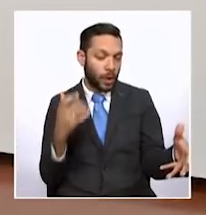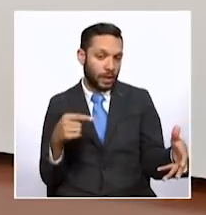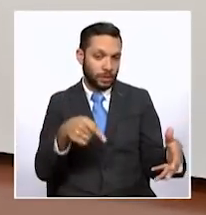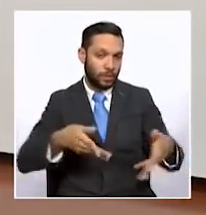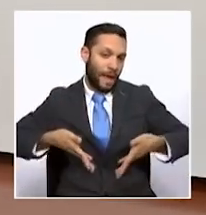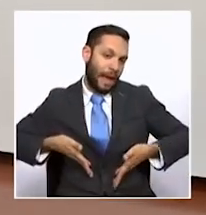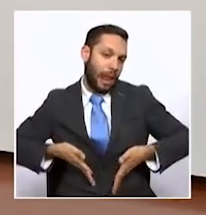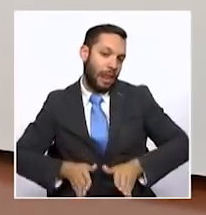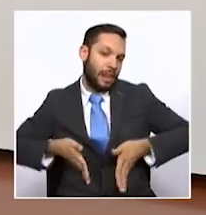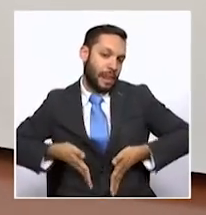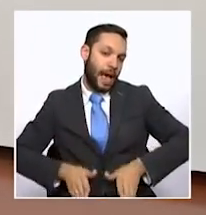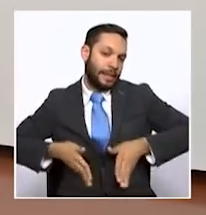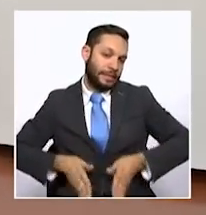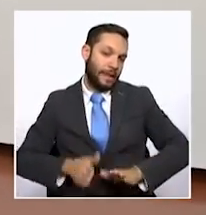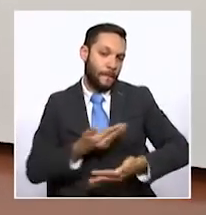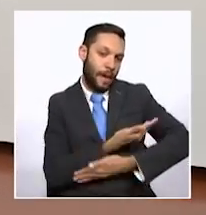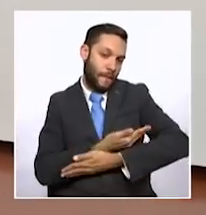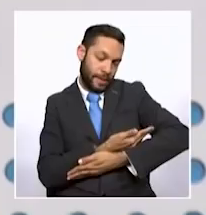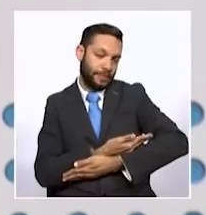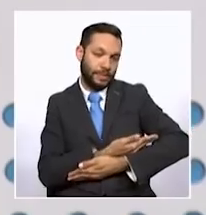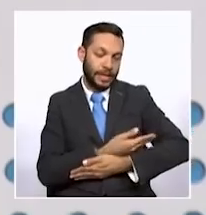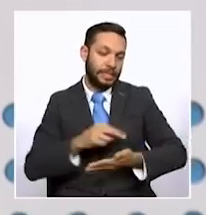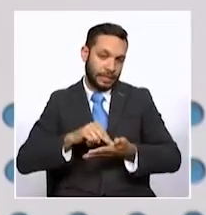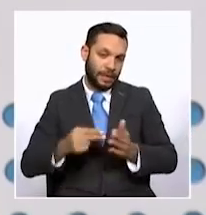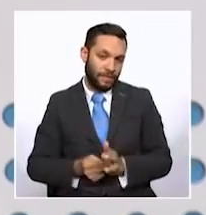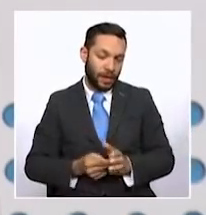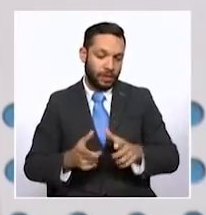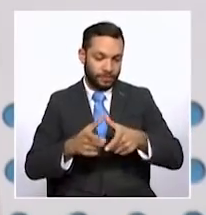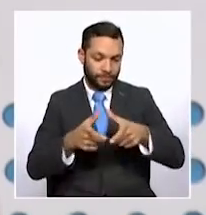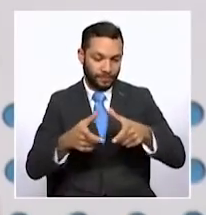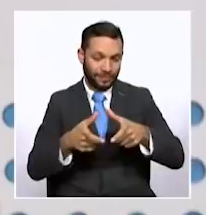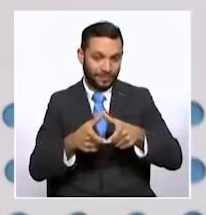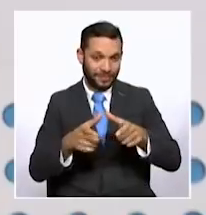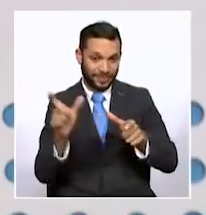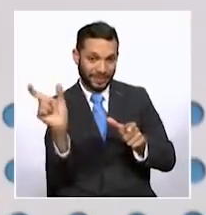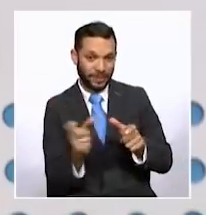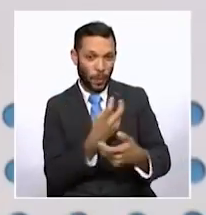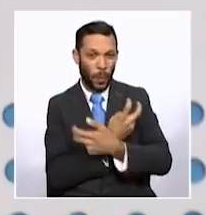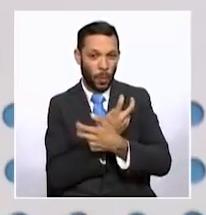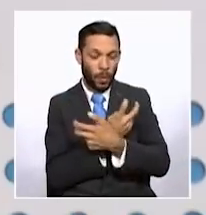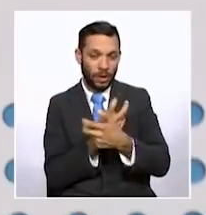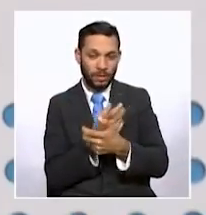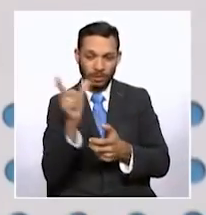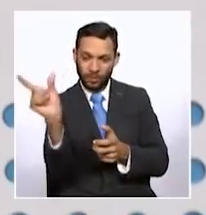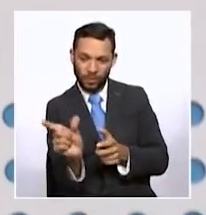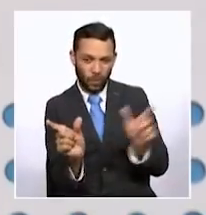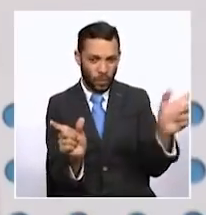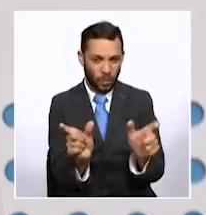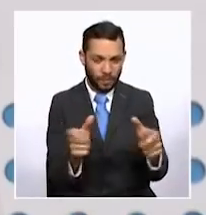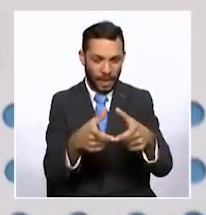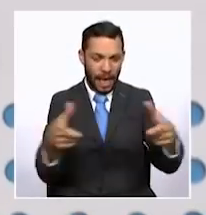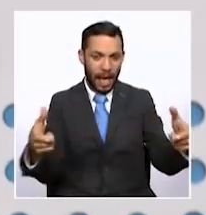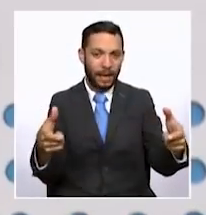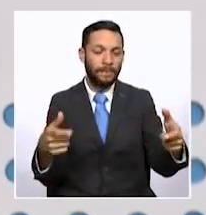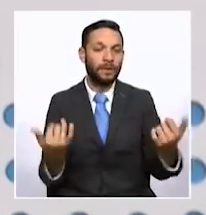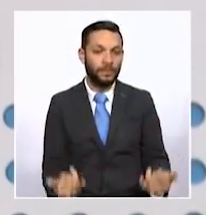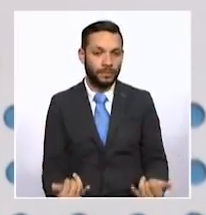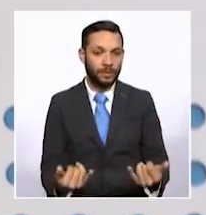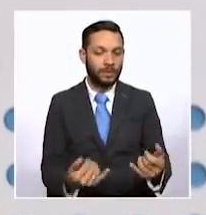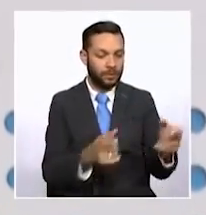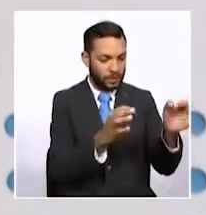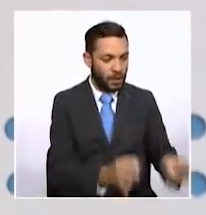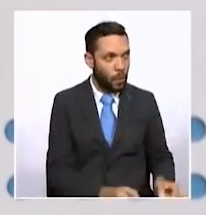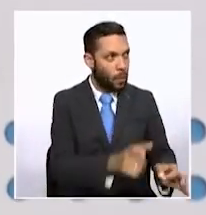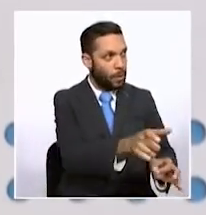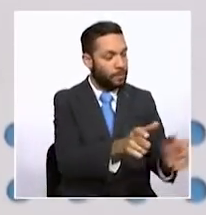pelvis ginecoides son más anchas y tienen que tener más grande el agujero para poder tener, digamos, un canal del parto mucho más amplio. Entonces, esta es una pelvis real